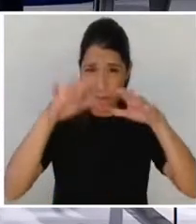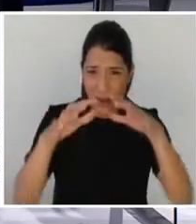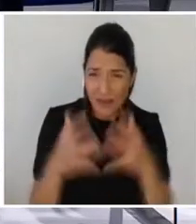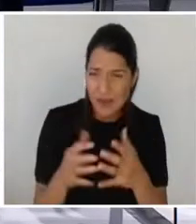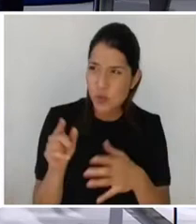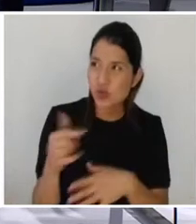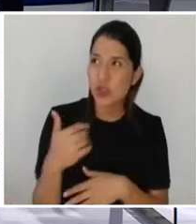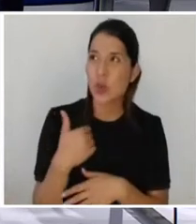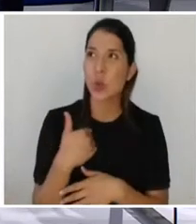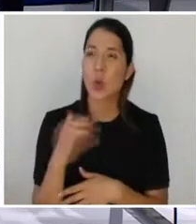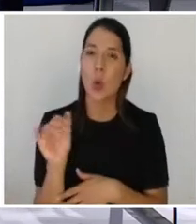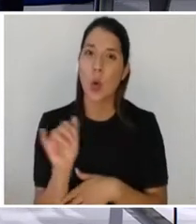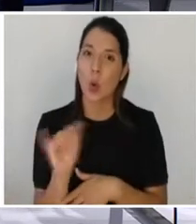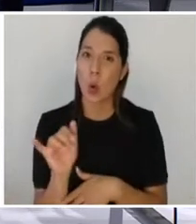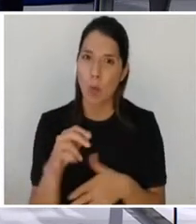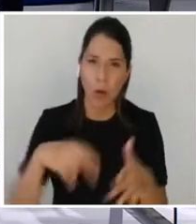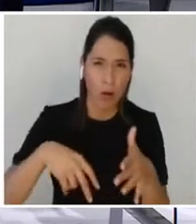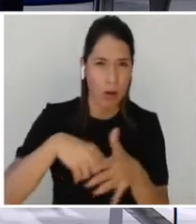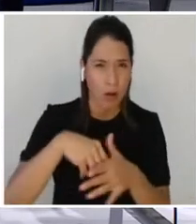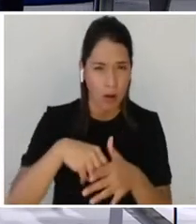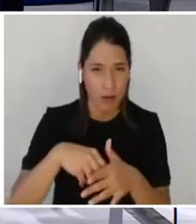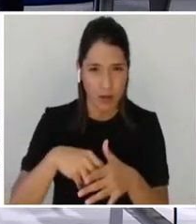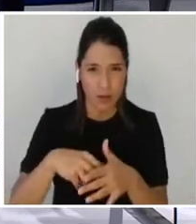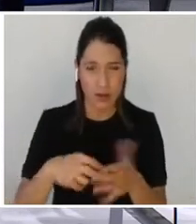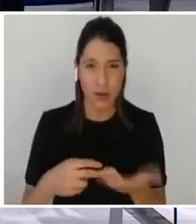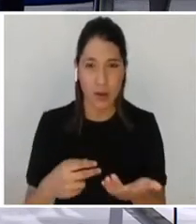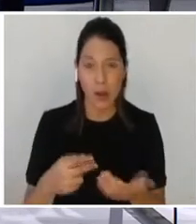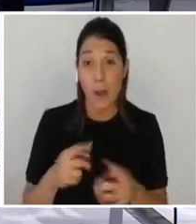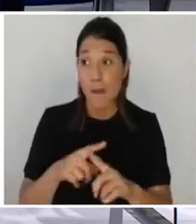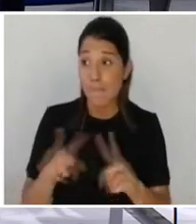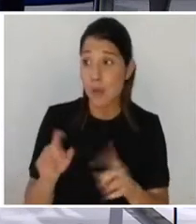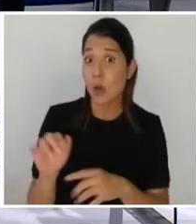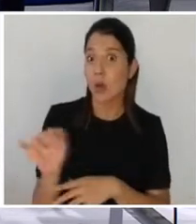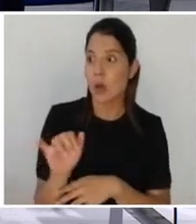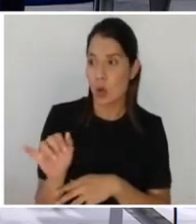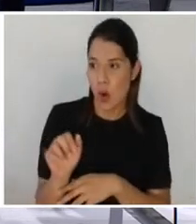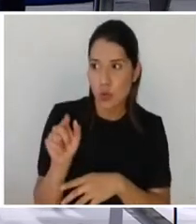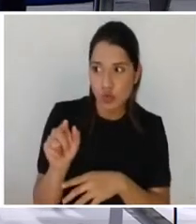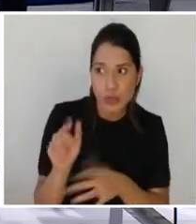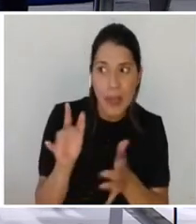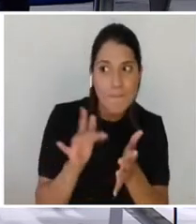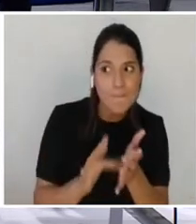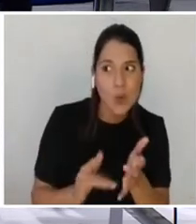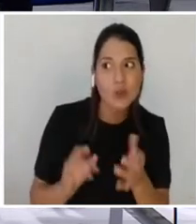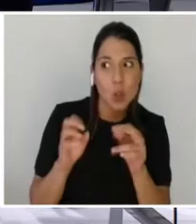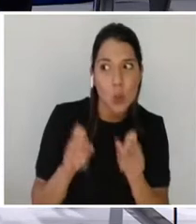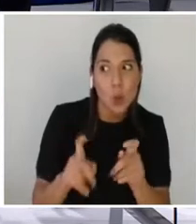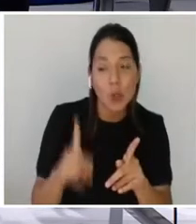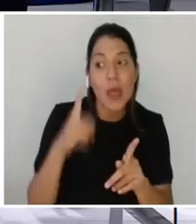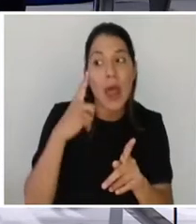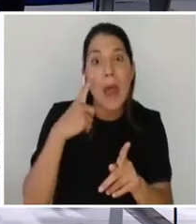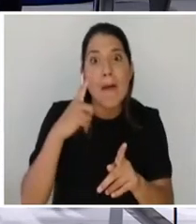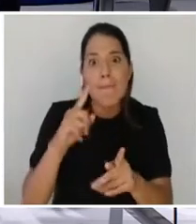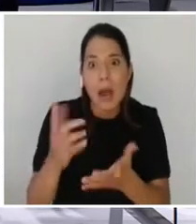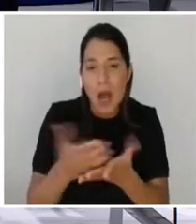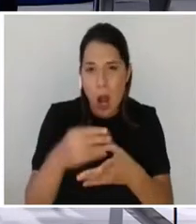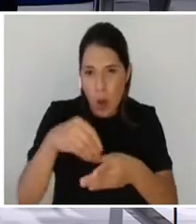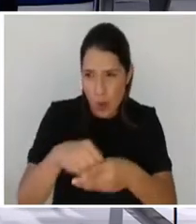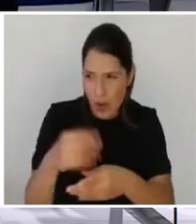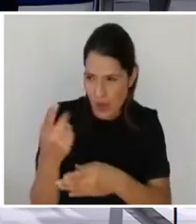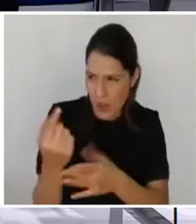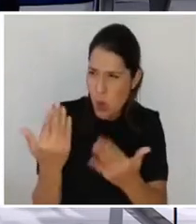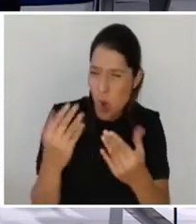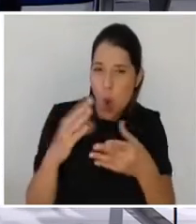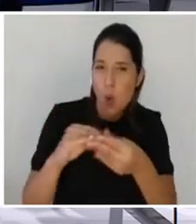alguna complicación, por decirlo de alguna manera, pero aún así más bien eso te ayudó. Contanos cómo fue ese tiempo para vos como